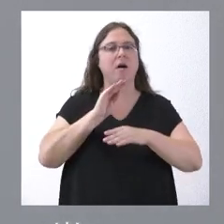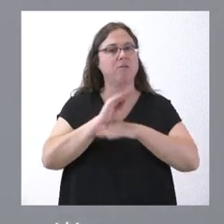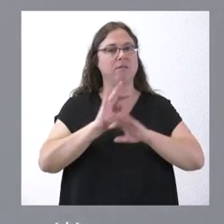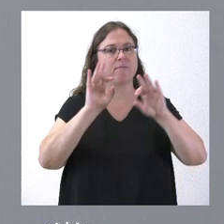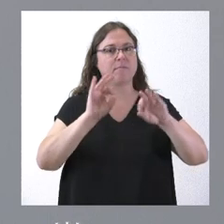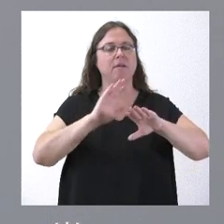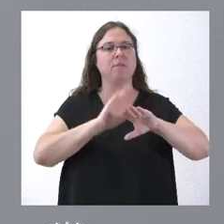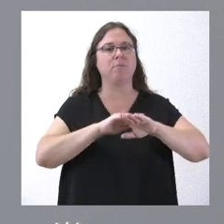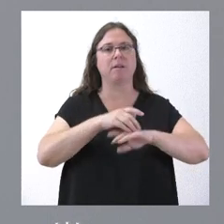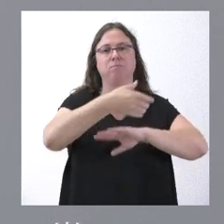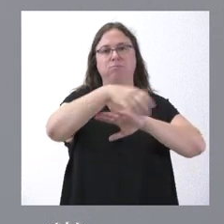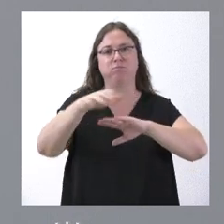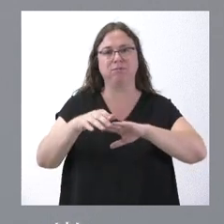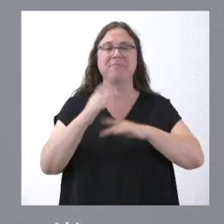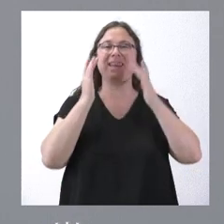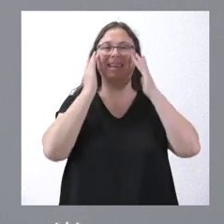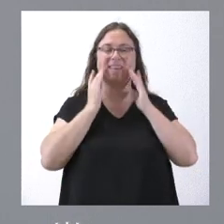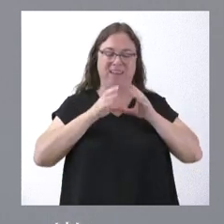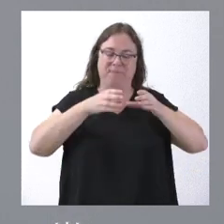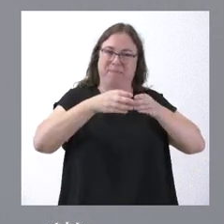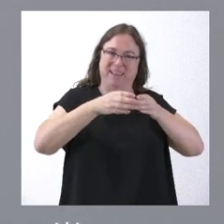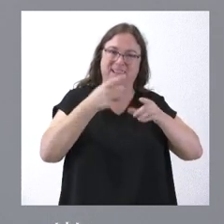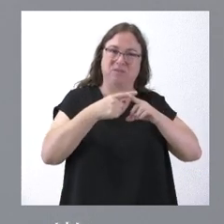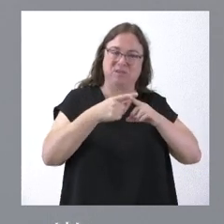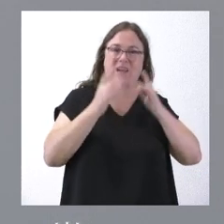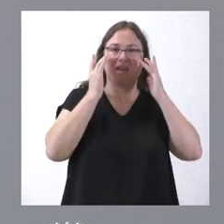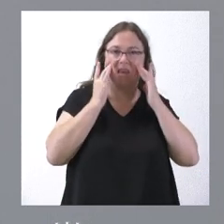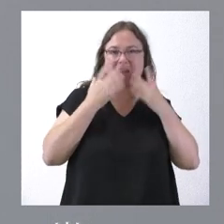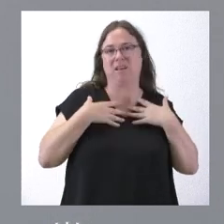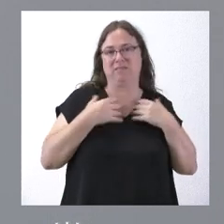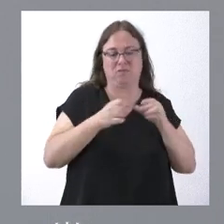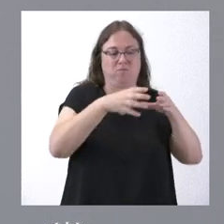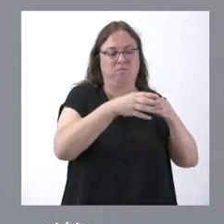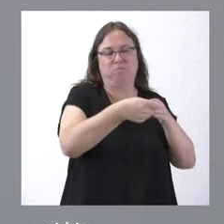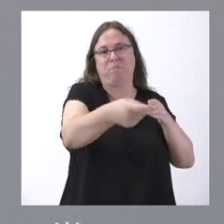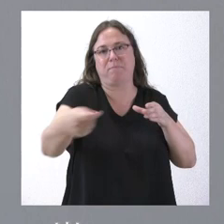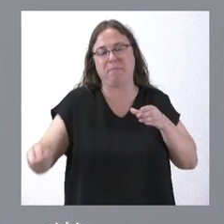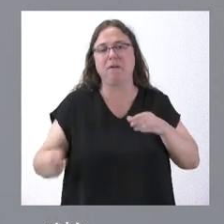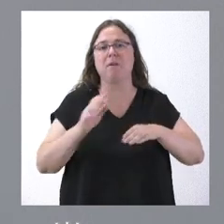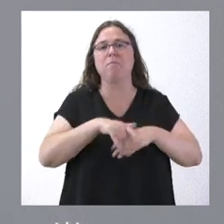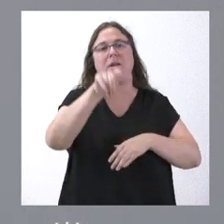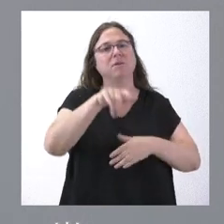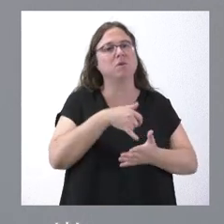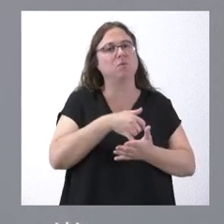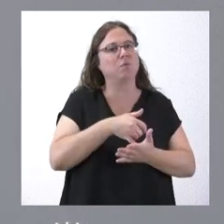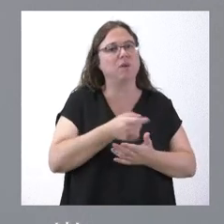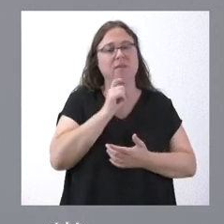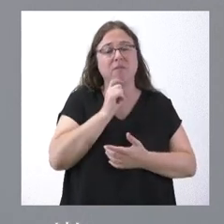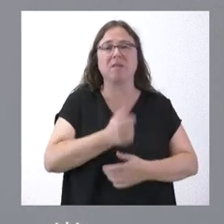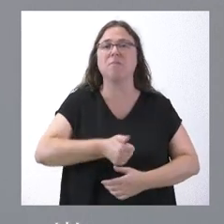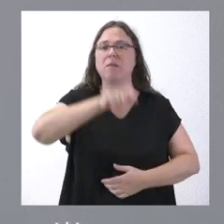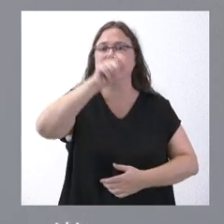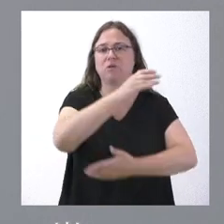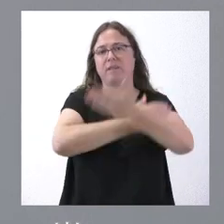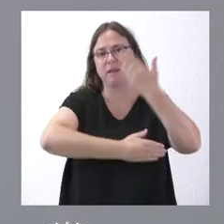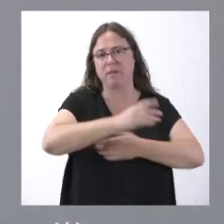a distribuir kits higiénicos y sanitarios entre personas con especiales dificultades, fundamentalmente personas mayores y con